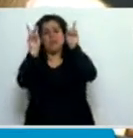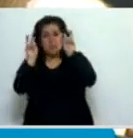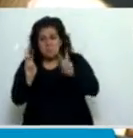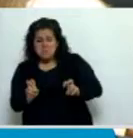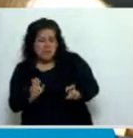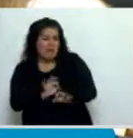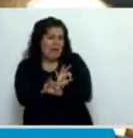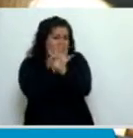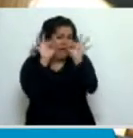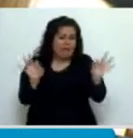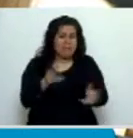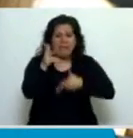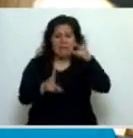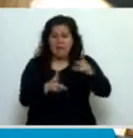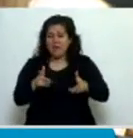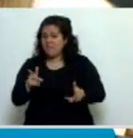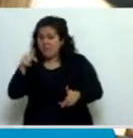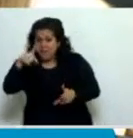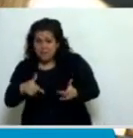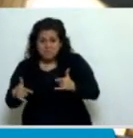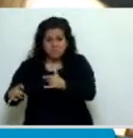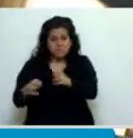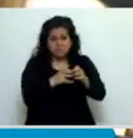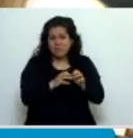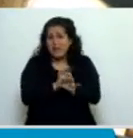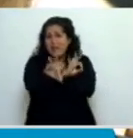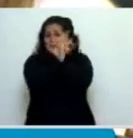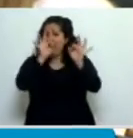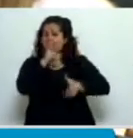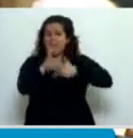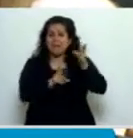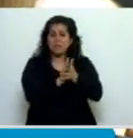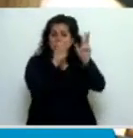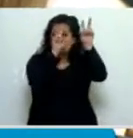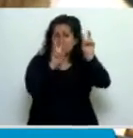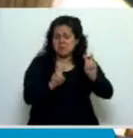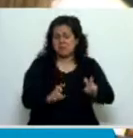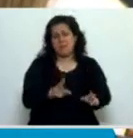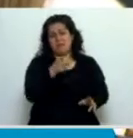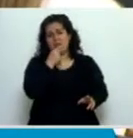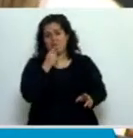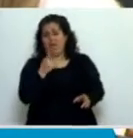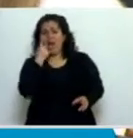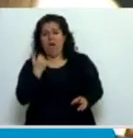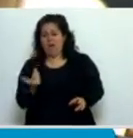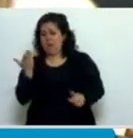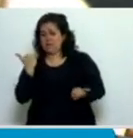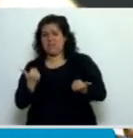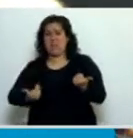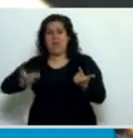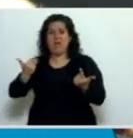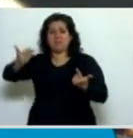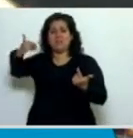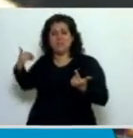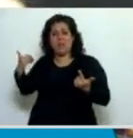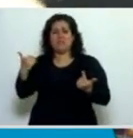sido traída, ni siquiera al debate, a la deliberación de este Congreso. Lo hemos visto en los días de ayer y antes de ayer, al